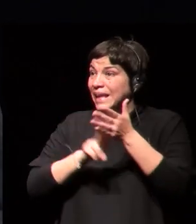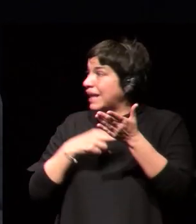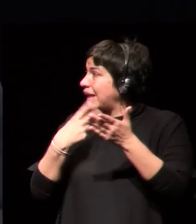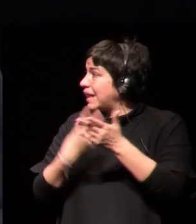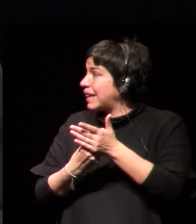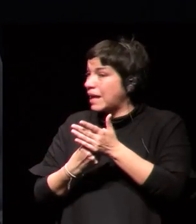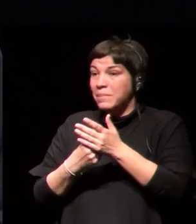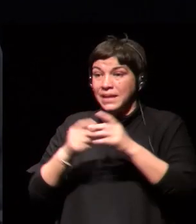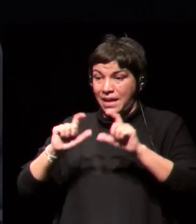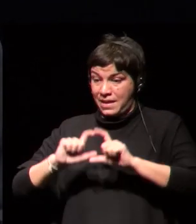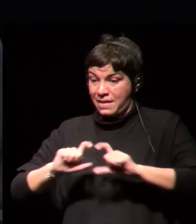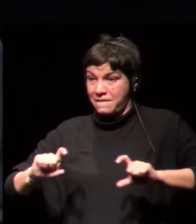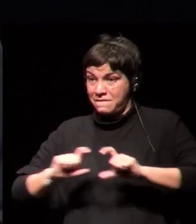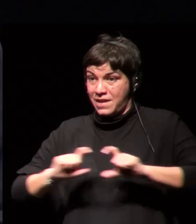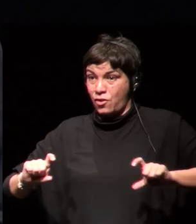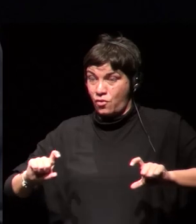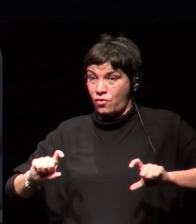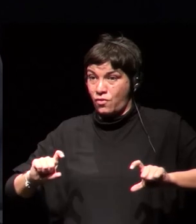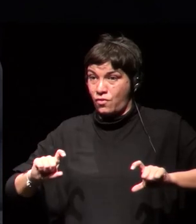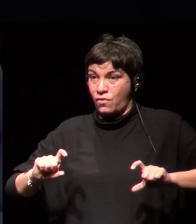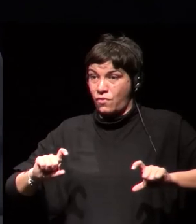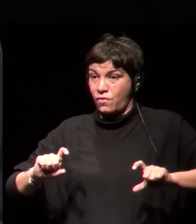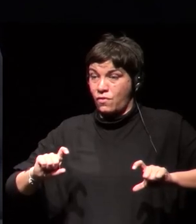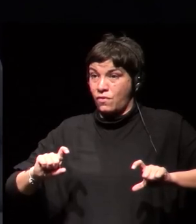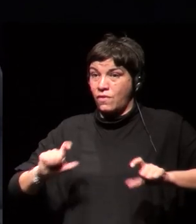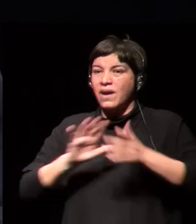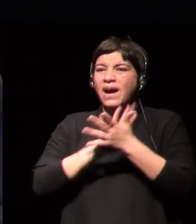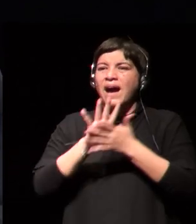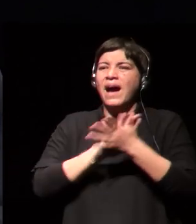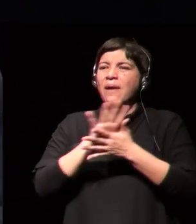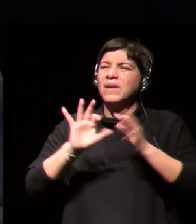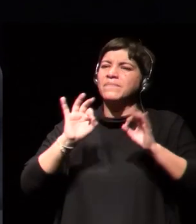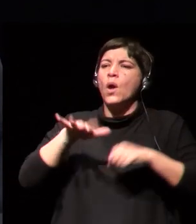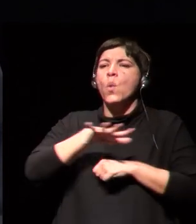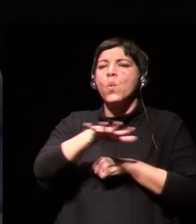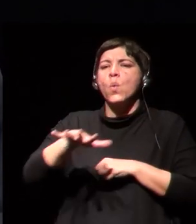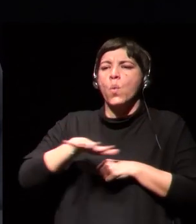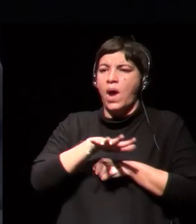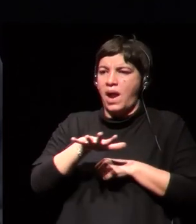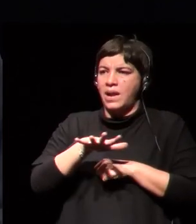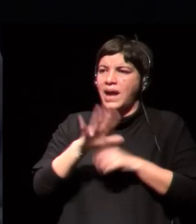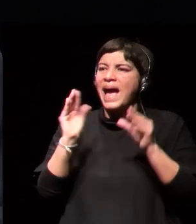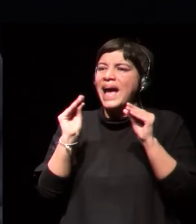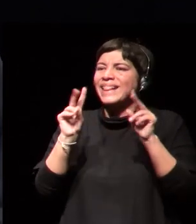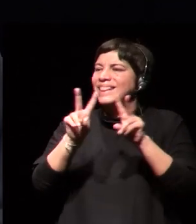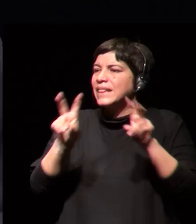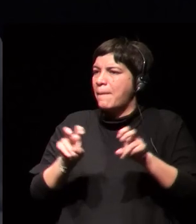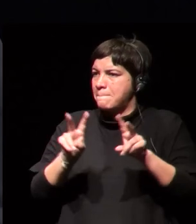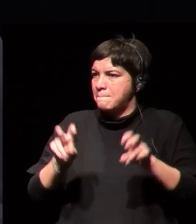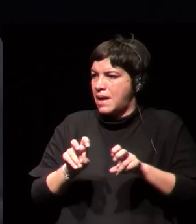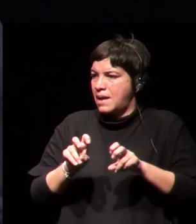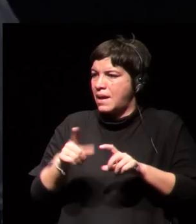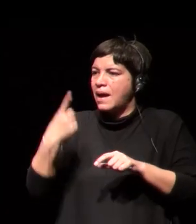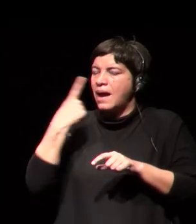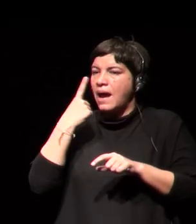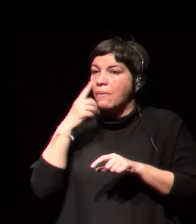pantalla, nos habla acerca del lugar y el asunto para ver si esto se puede interpretar o no.